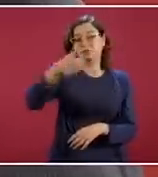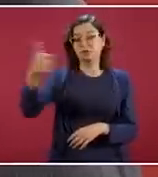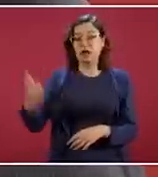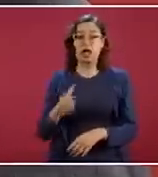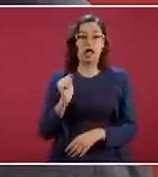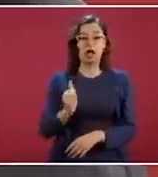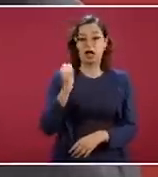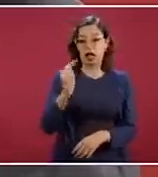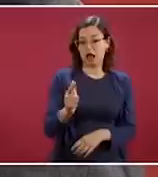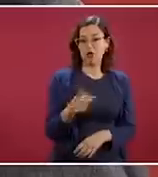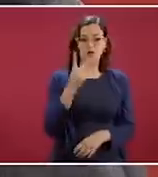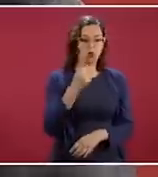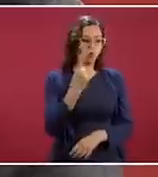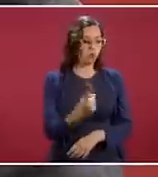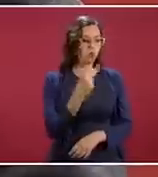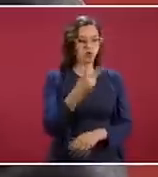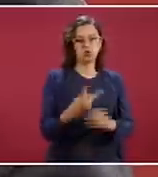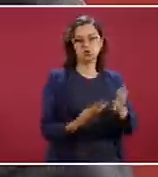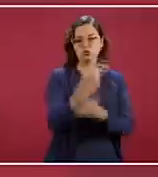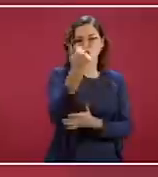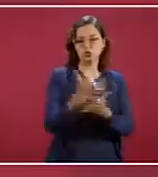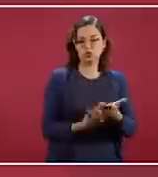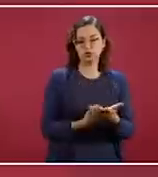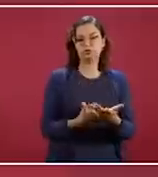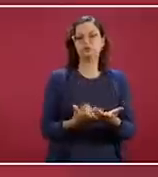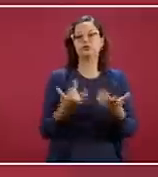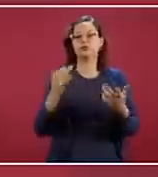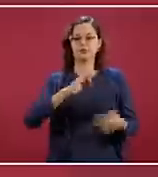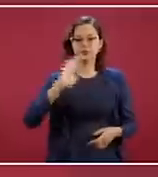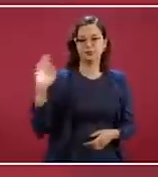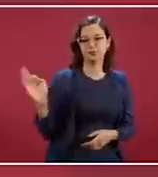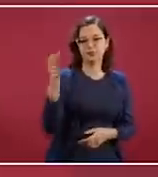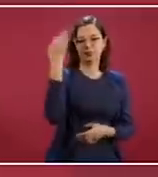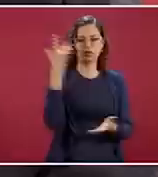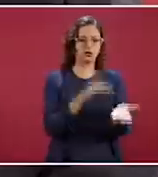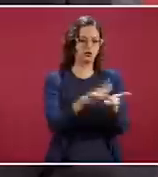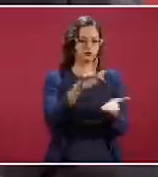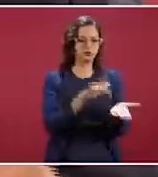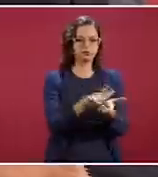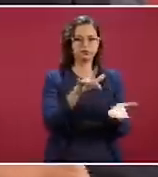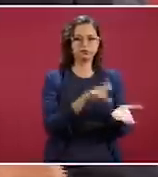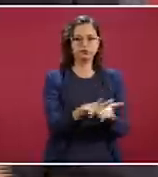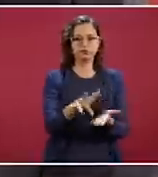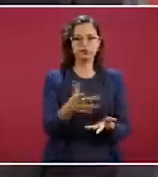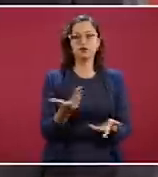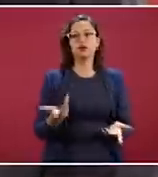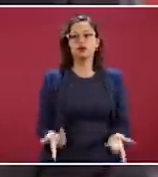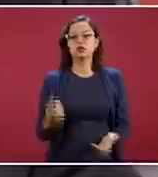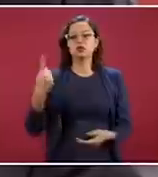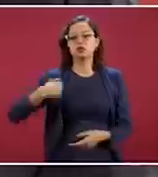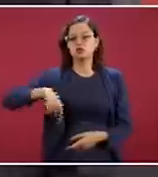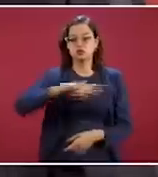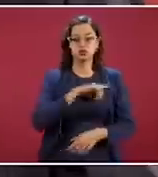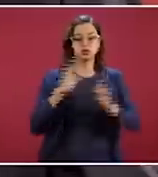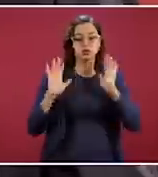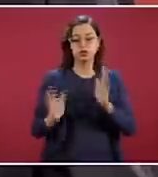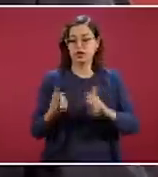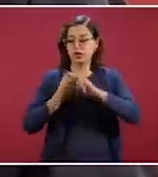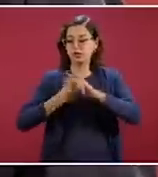obra, dos, en donde participe la federación. Nos estamos poniendo de acuerdo